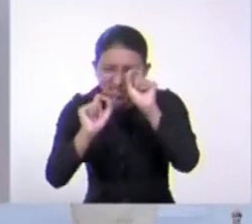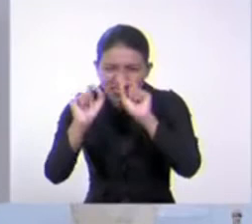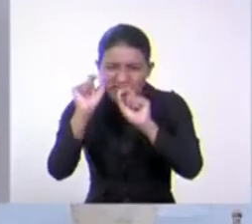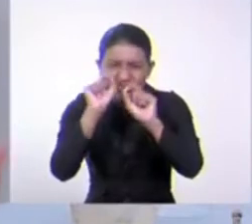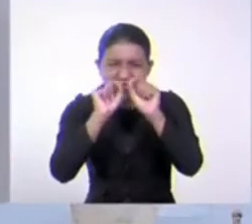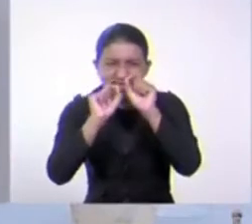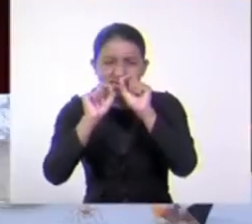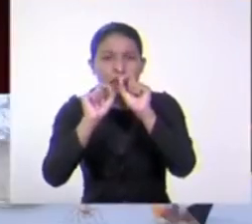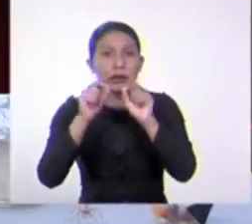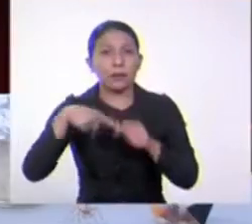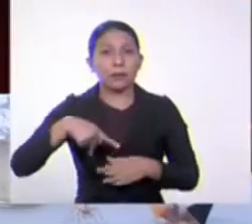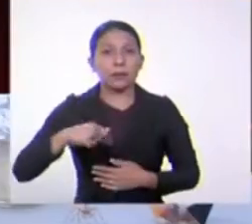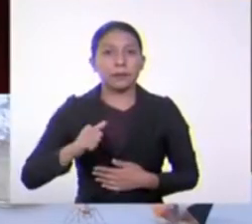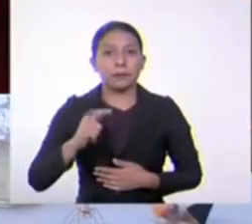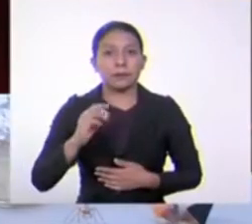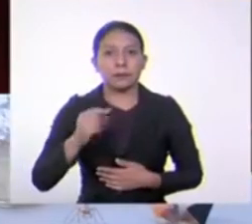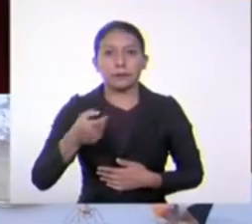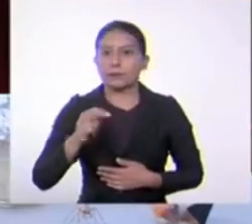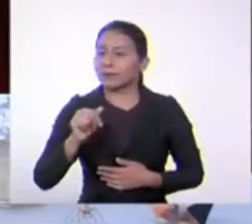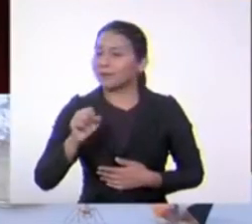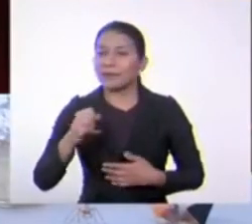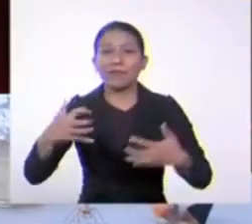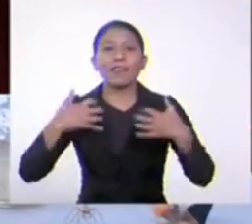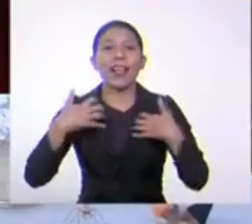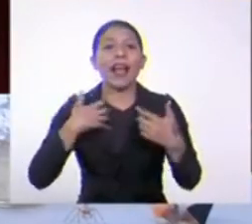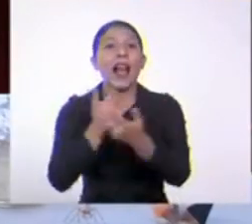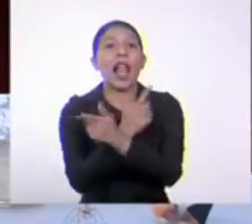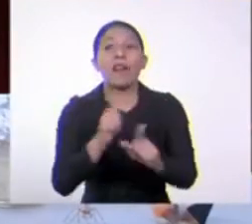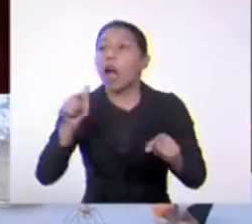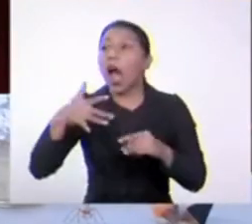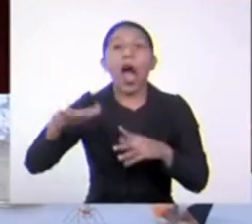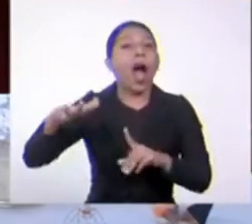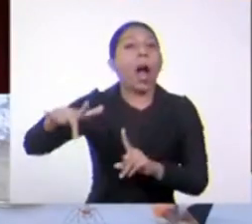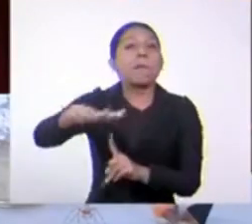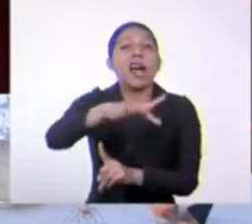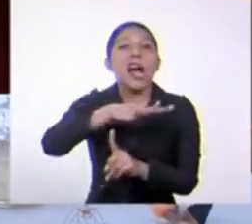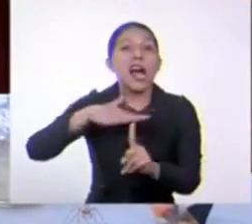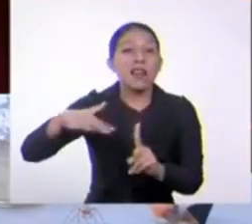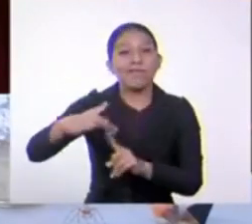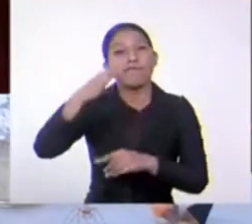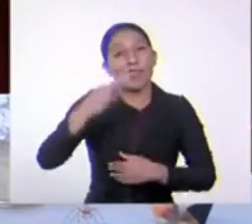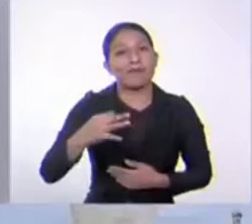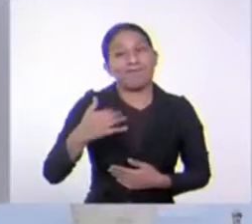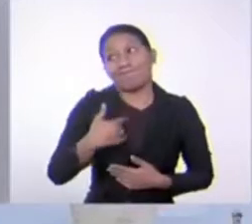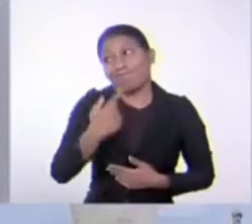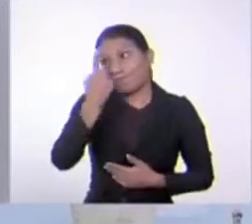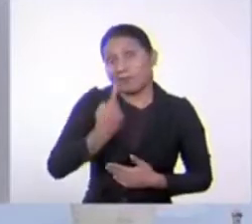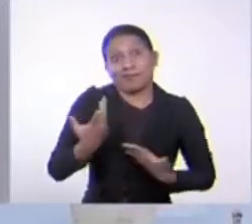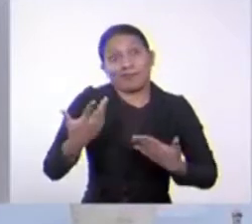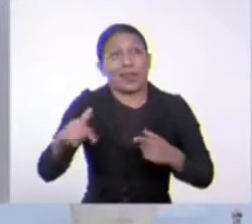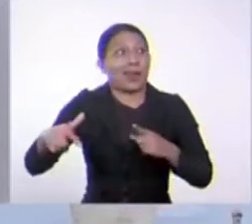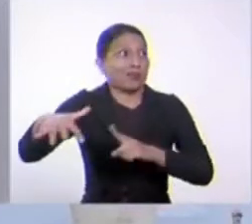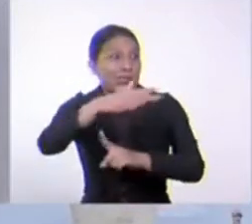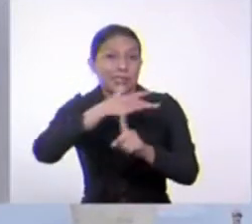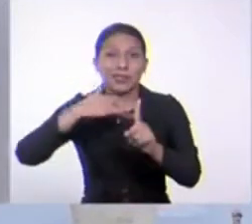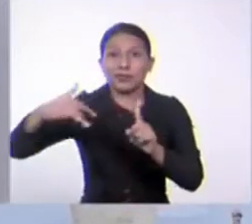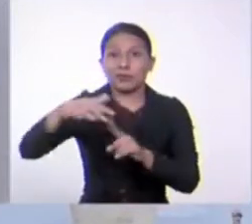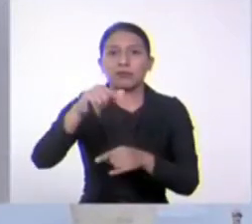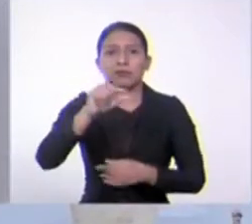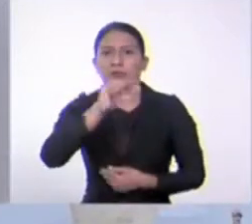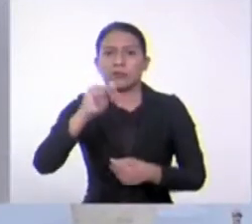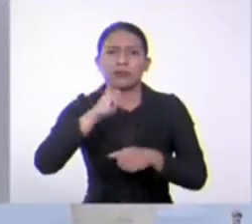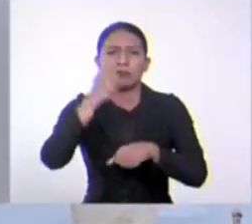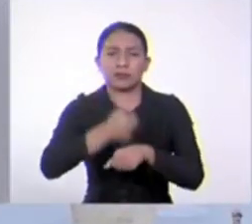son patógenas, son de vida libre, viven en el ambiente y tenemos que convivir con ellas. A esto le podemos llamar